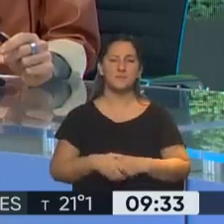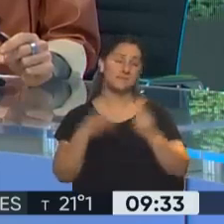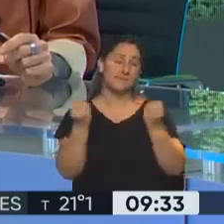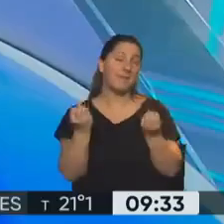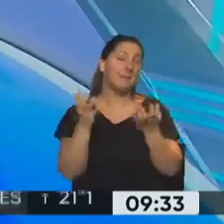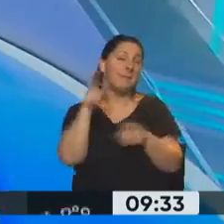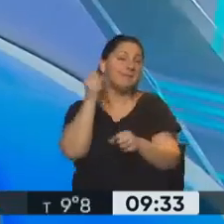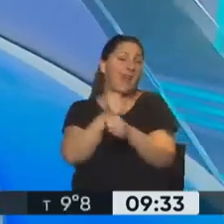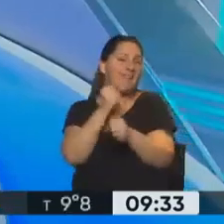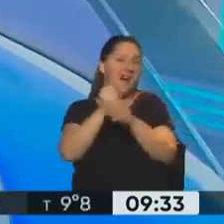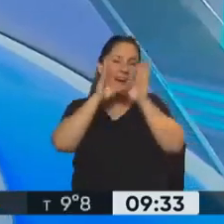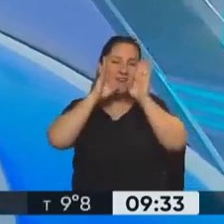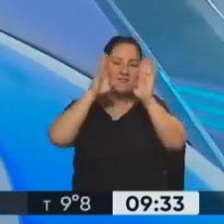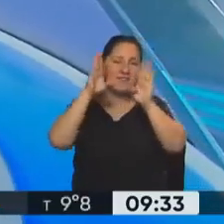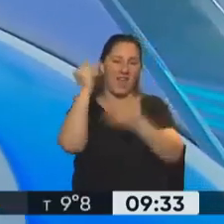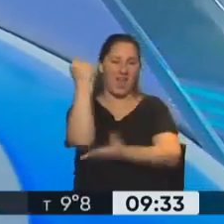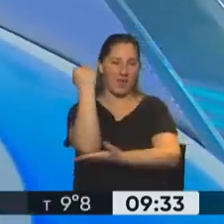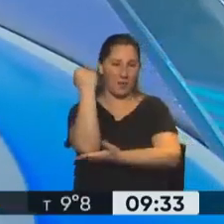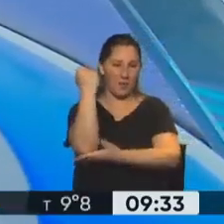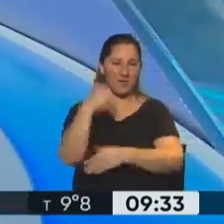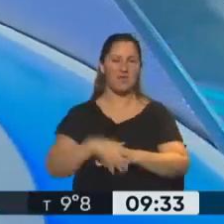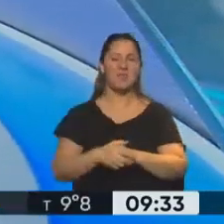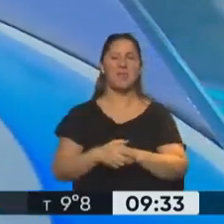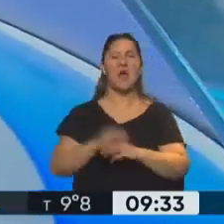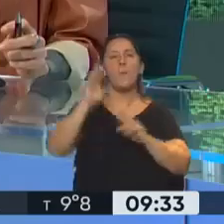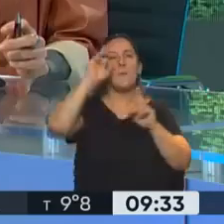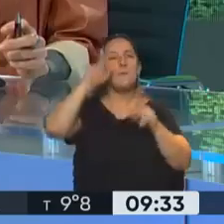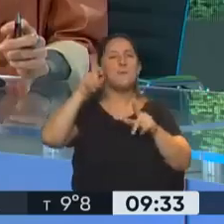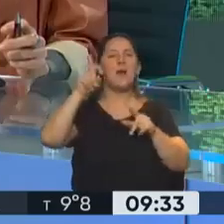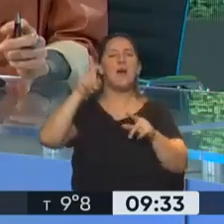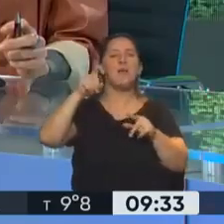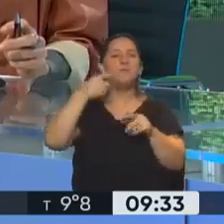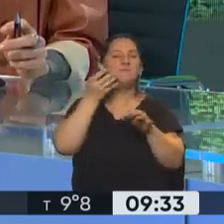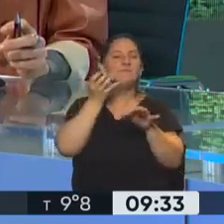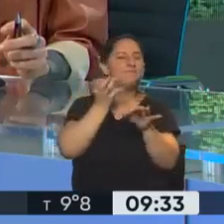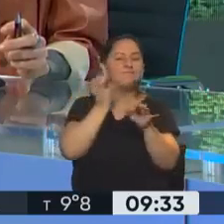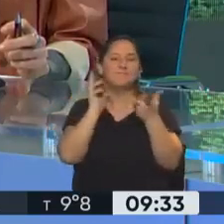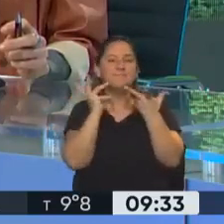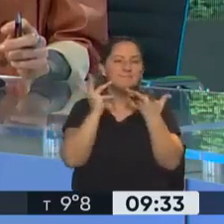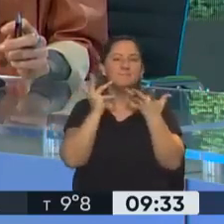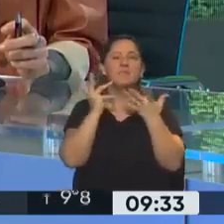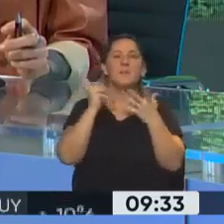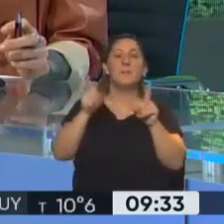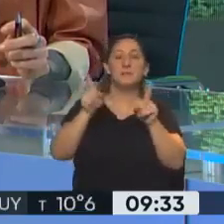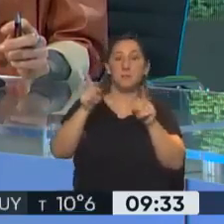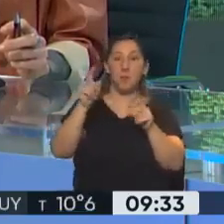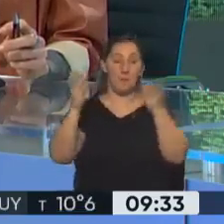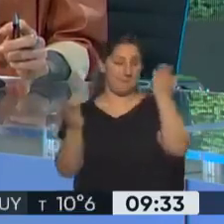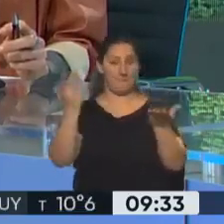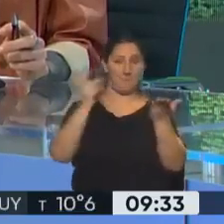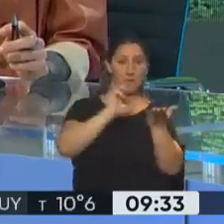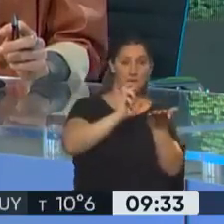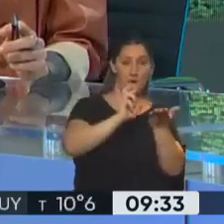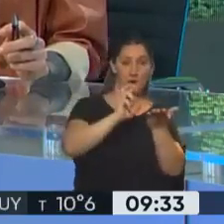economistas pero desde la política se ve distinto minimizó el impacto que tiene el dólar paralelo que si bien